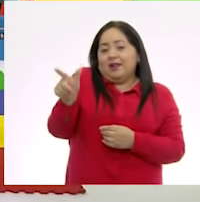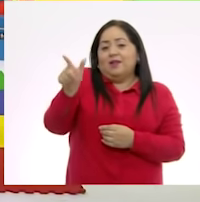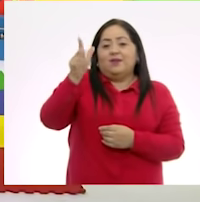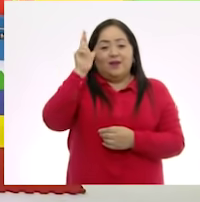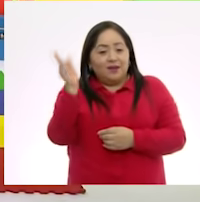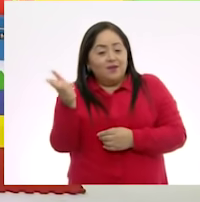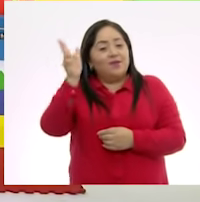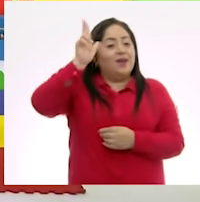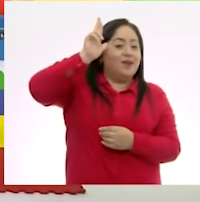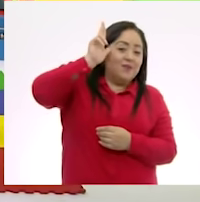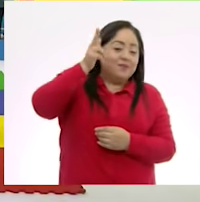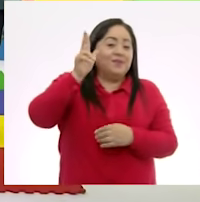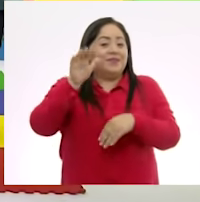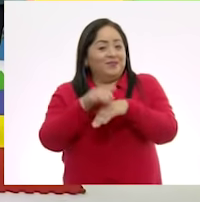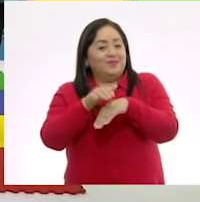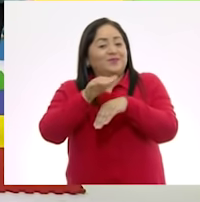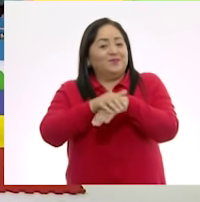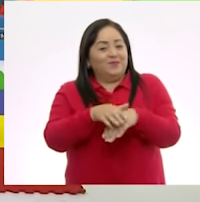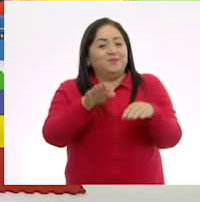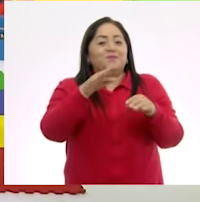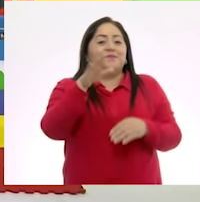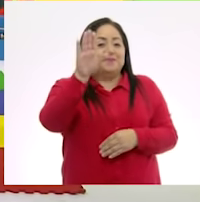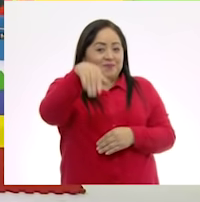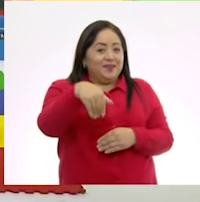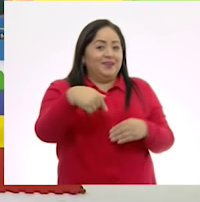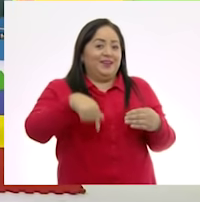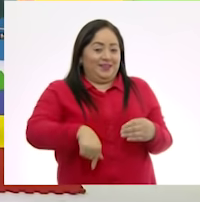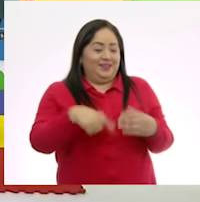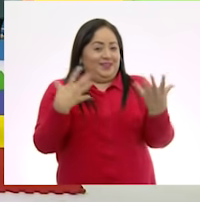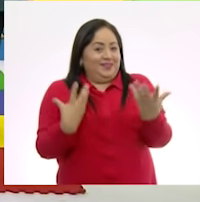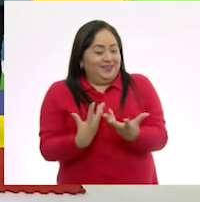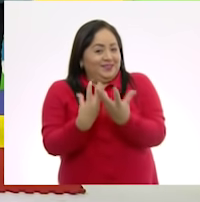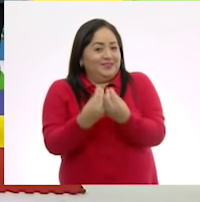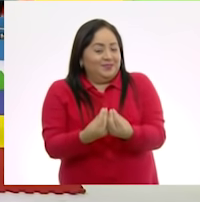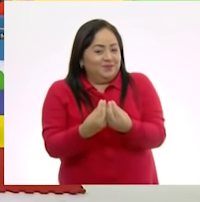tal? Hola, hola, amigo, ven acá,